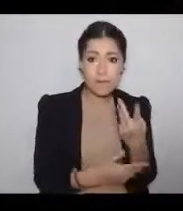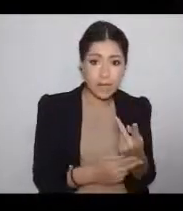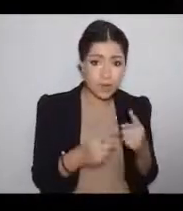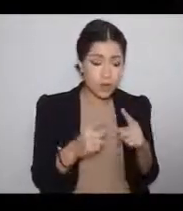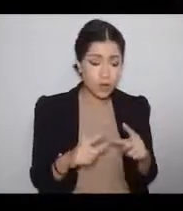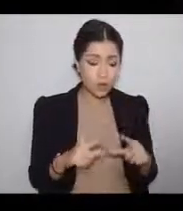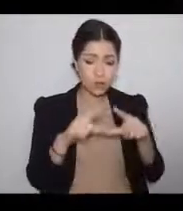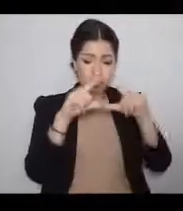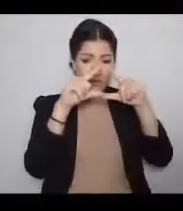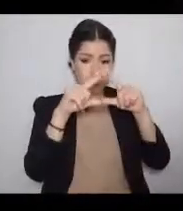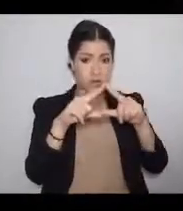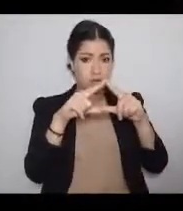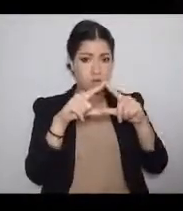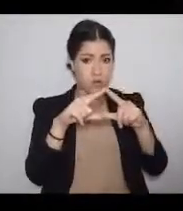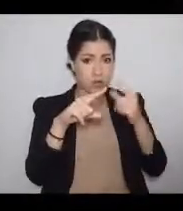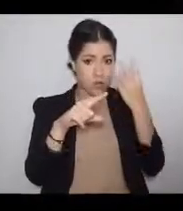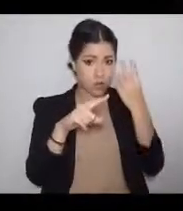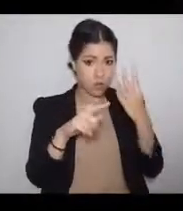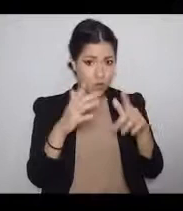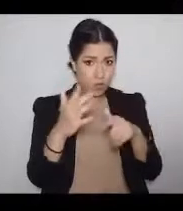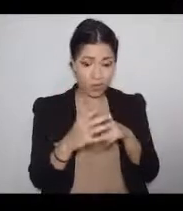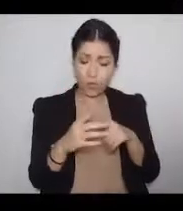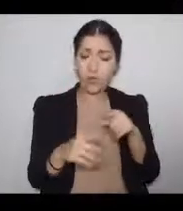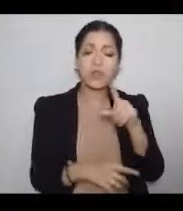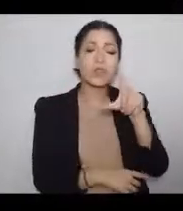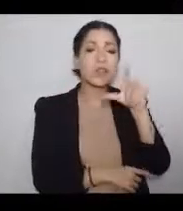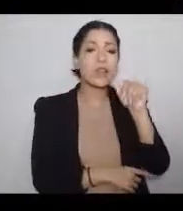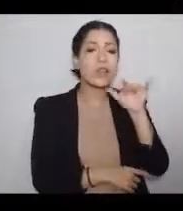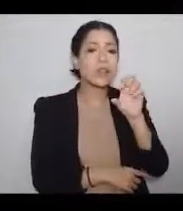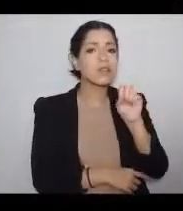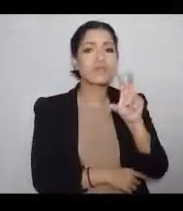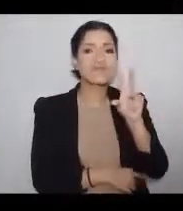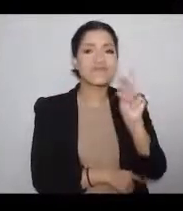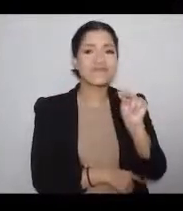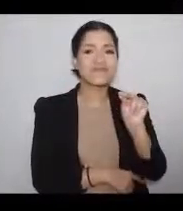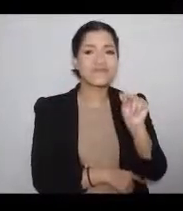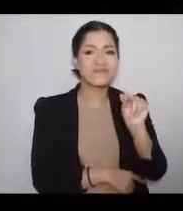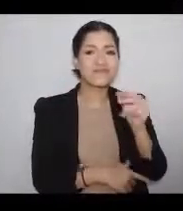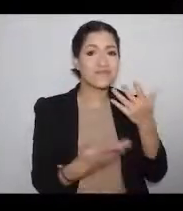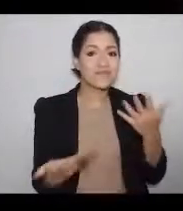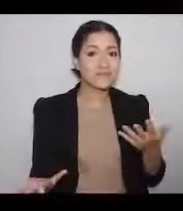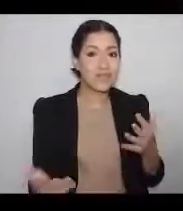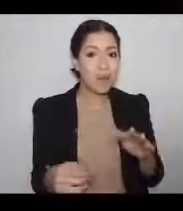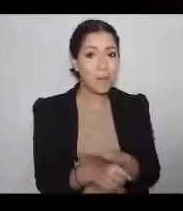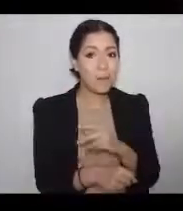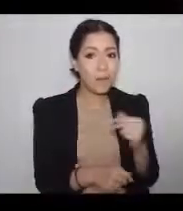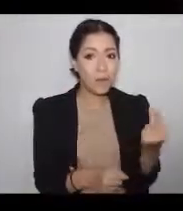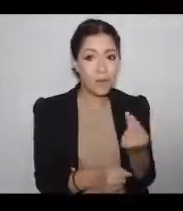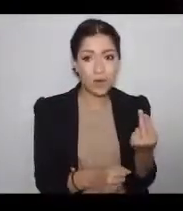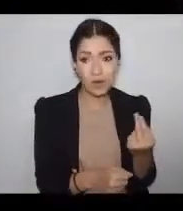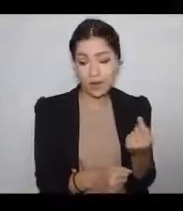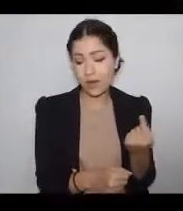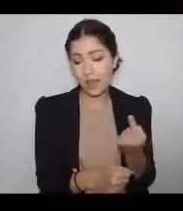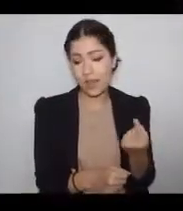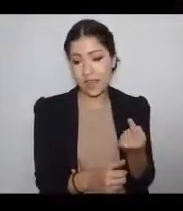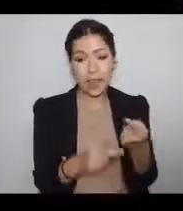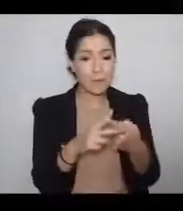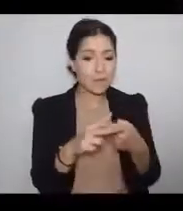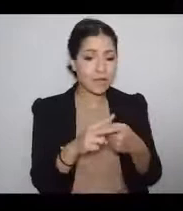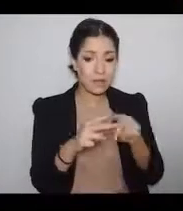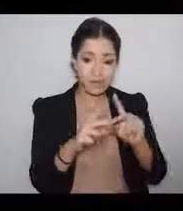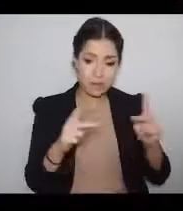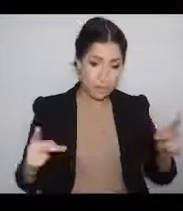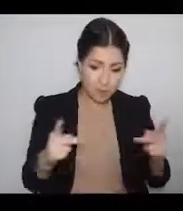dijo. La geometría es la sinceridad de Dios. Jamás entenderemos el carácter de los